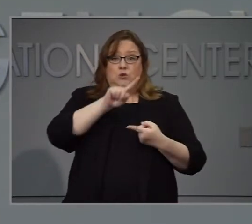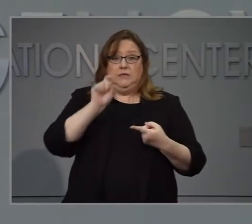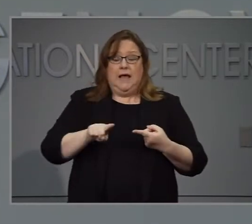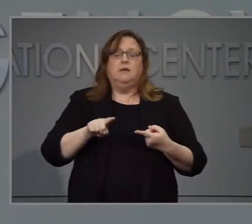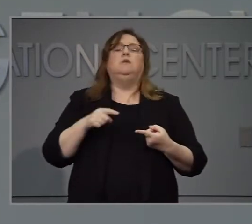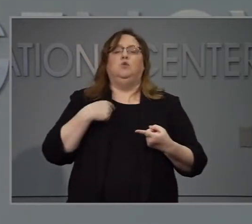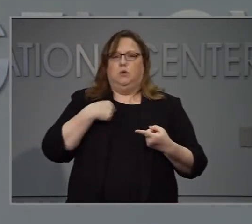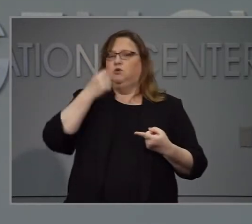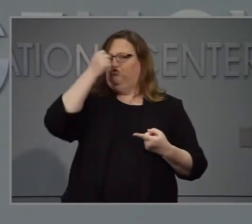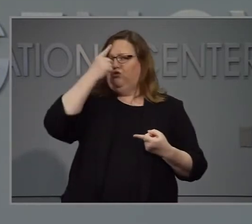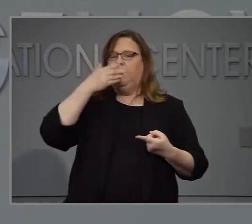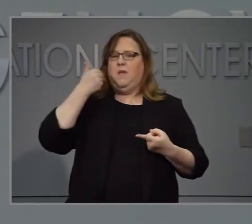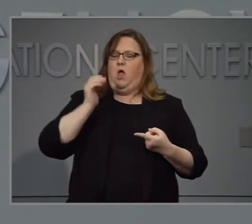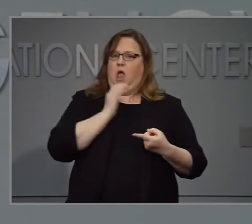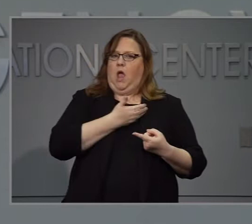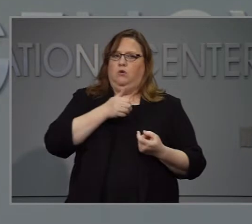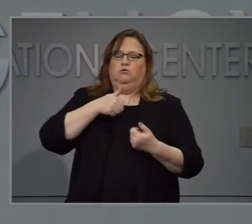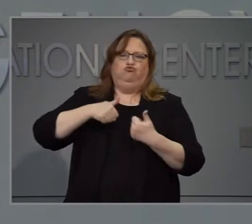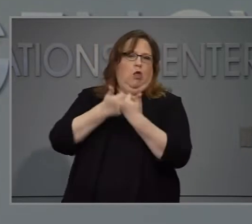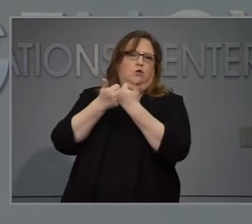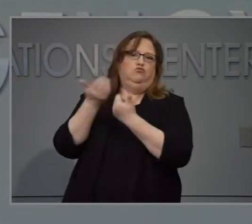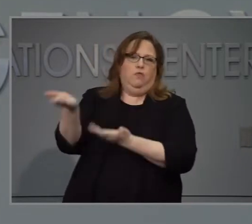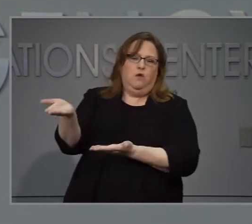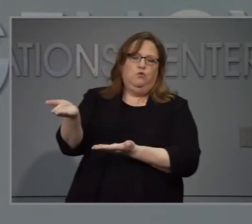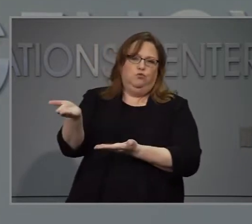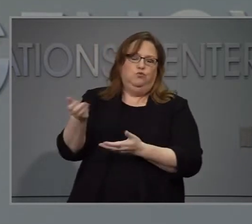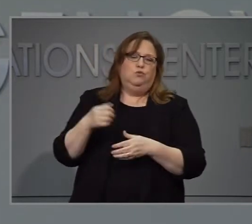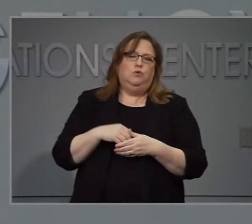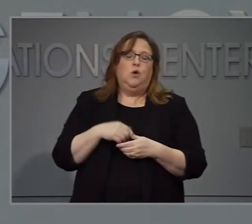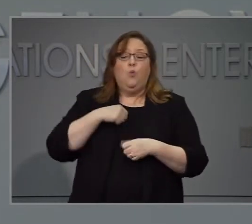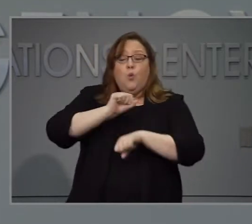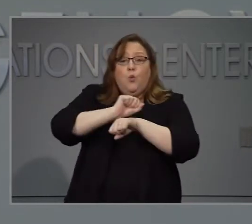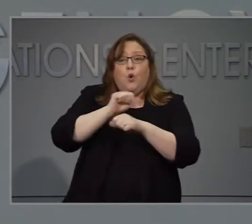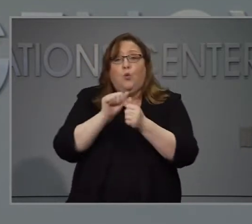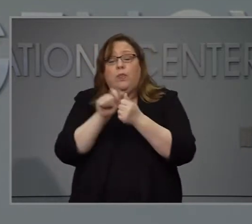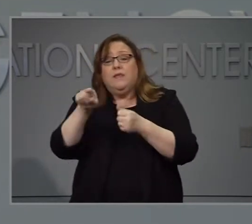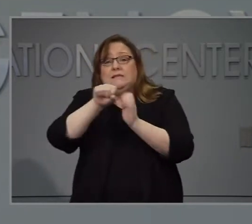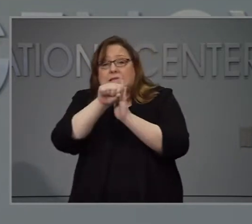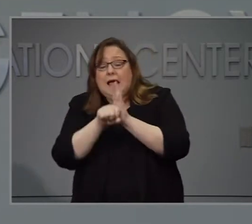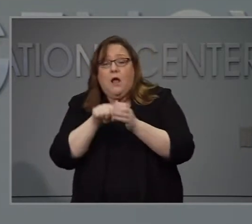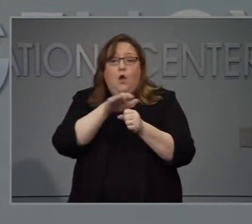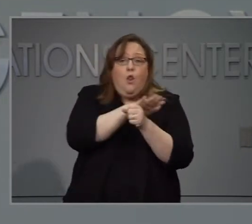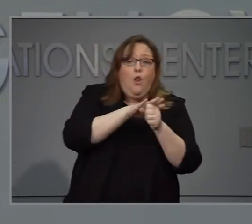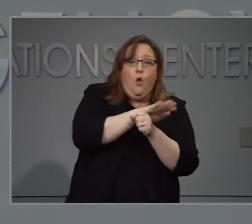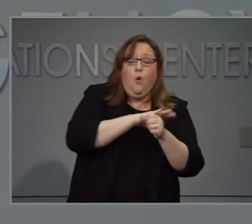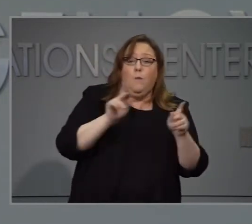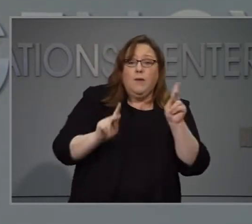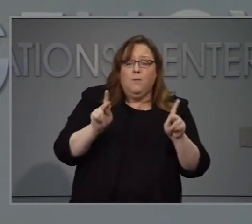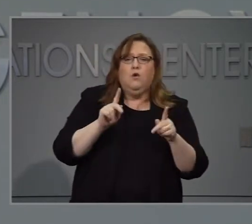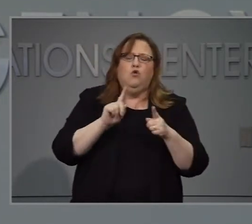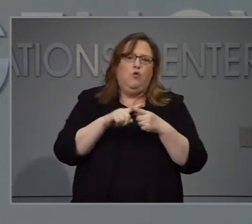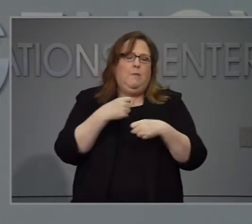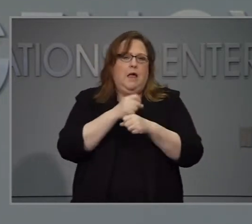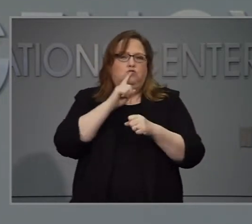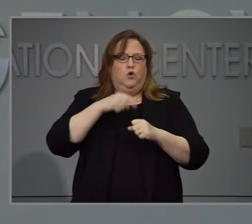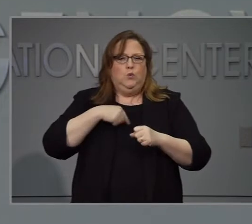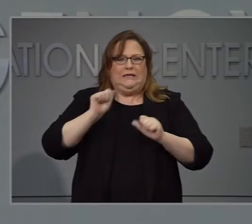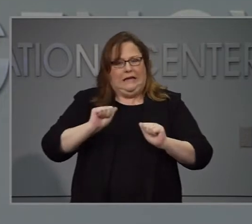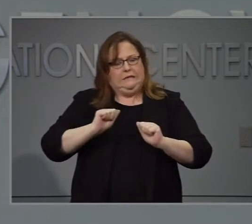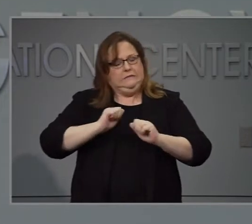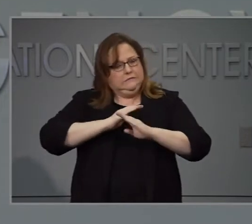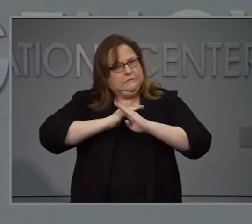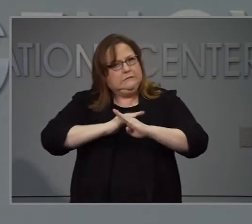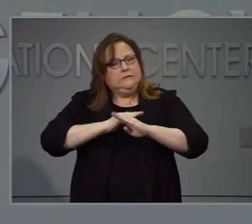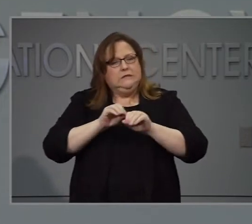a qué nos enfrentamos en la prisión news con los oficiales de salud estatal y locales haremos todo lo posible para eliminar este